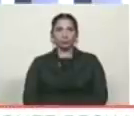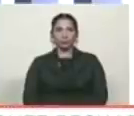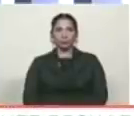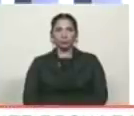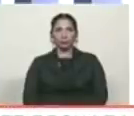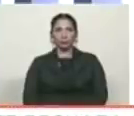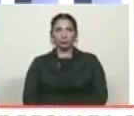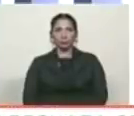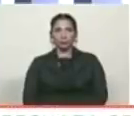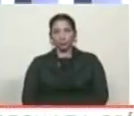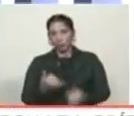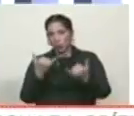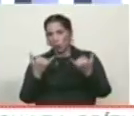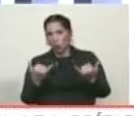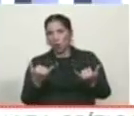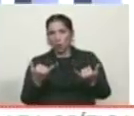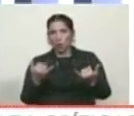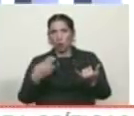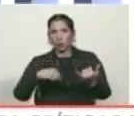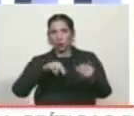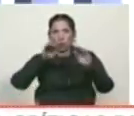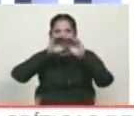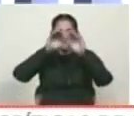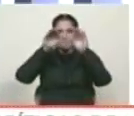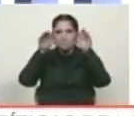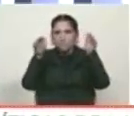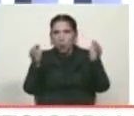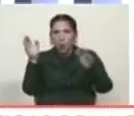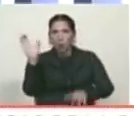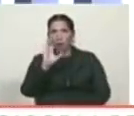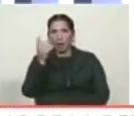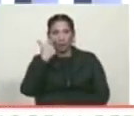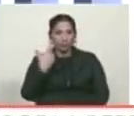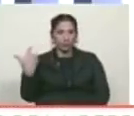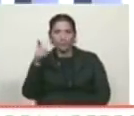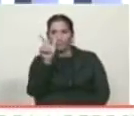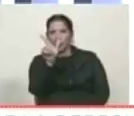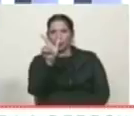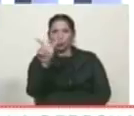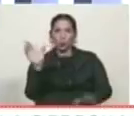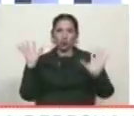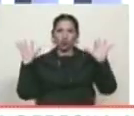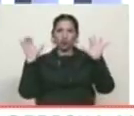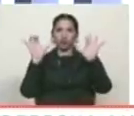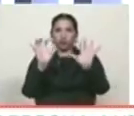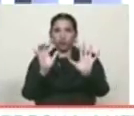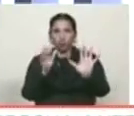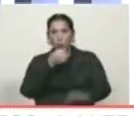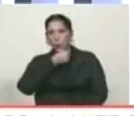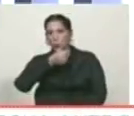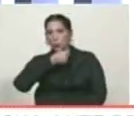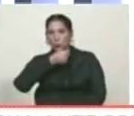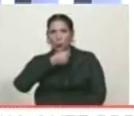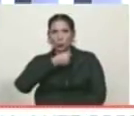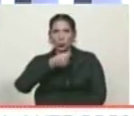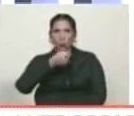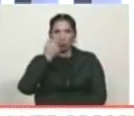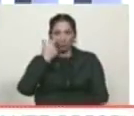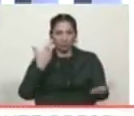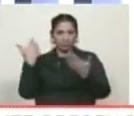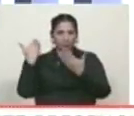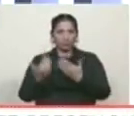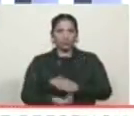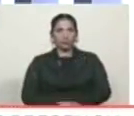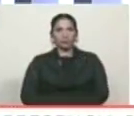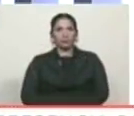Amigos televidentes, de inmediato nos trasladamos al poliedro de Caracas, ya que allí la dirigencia del Partido Socialista Unido de Venezuela ofrece una rueda de prensa. Adelante, te escuchamos, María Jiménez.